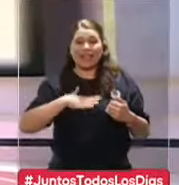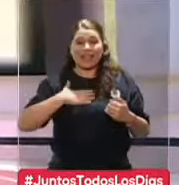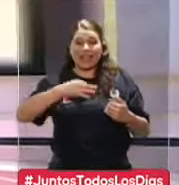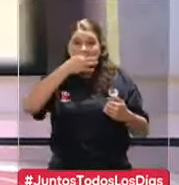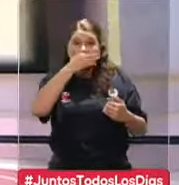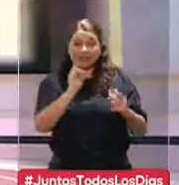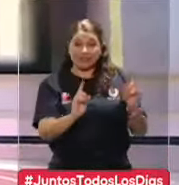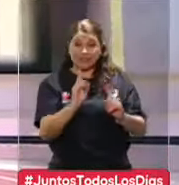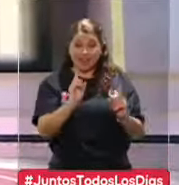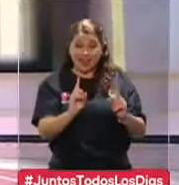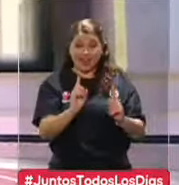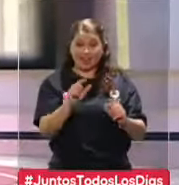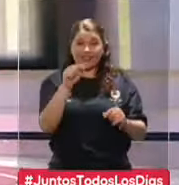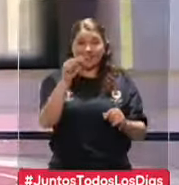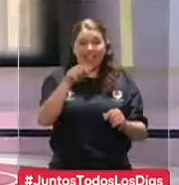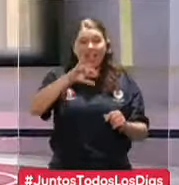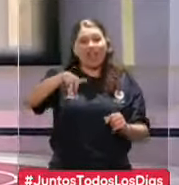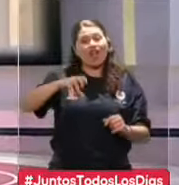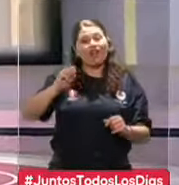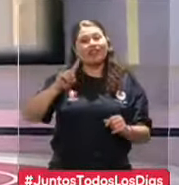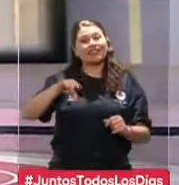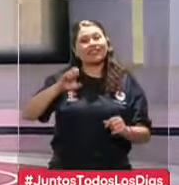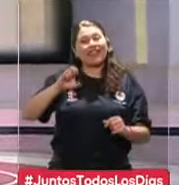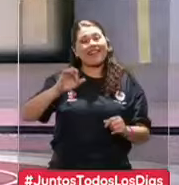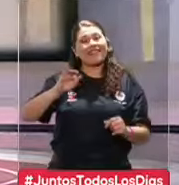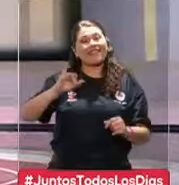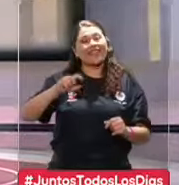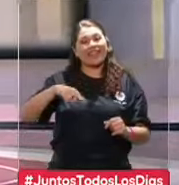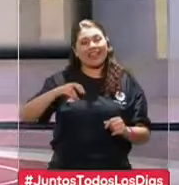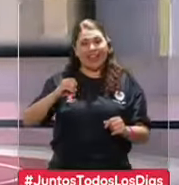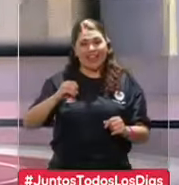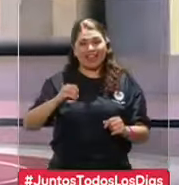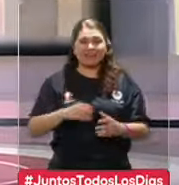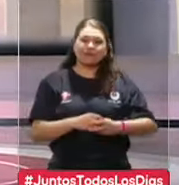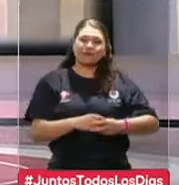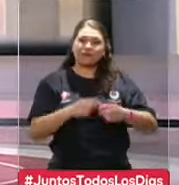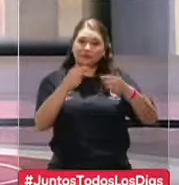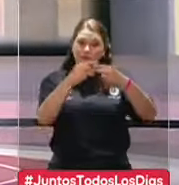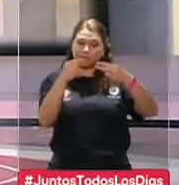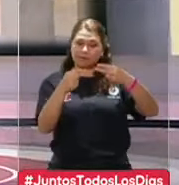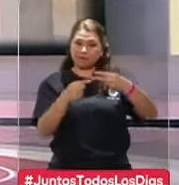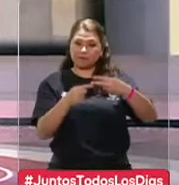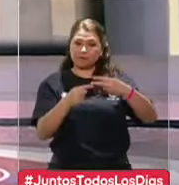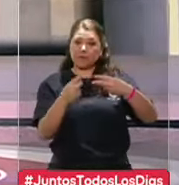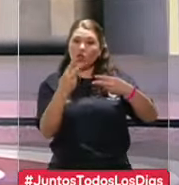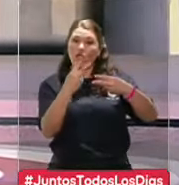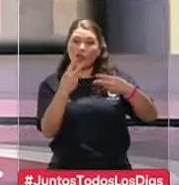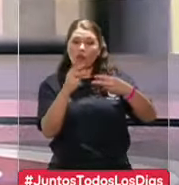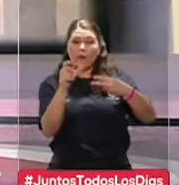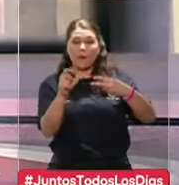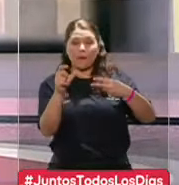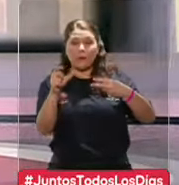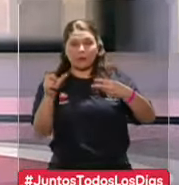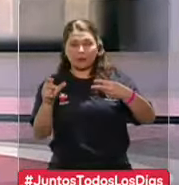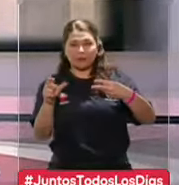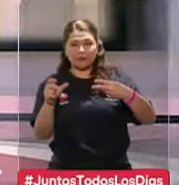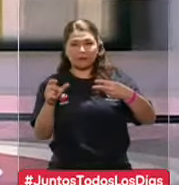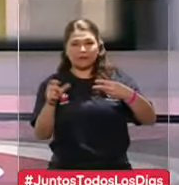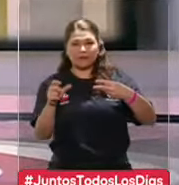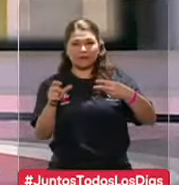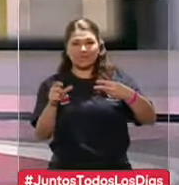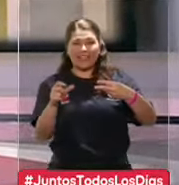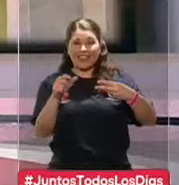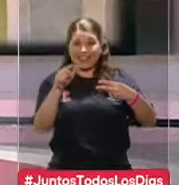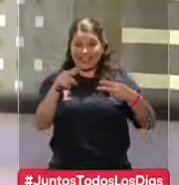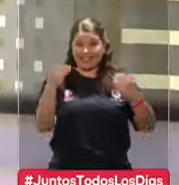Hernández, gerente de Asuntos Corporativos y Compliance, y Anderson Hirohito, gerente de Marketing. Un aplauso para ellos.